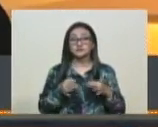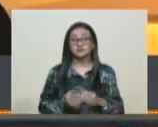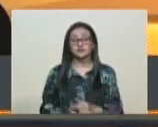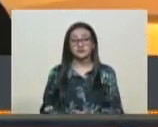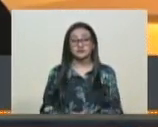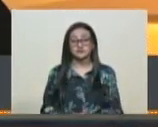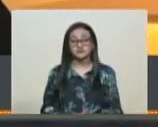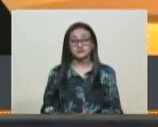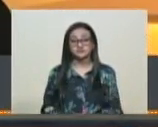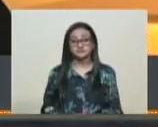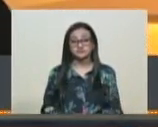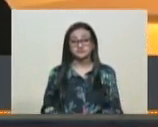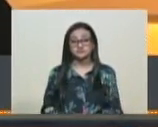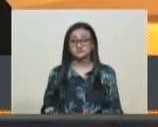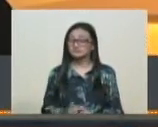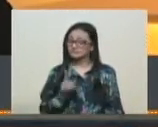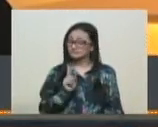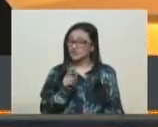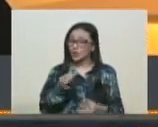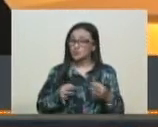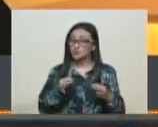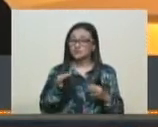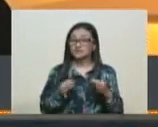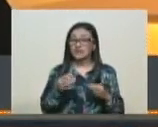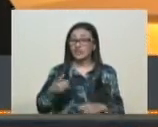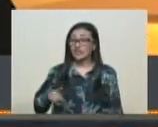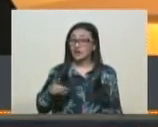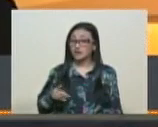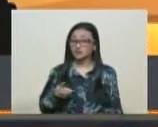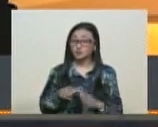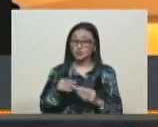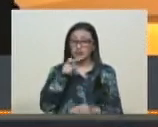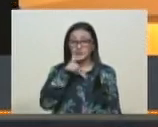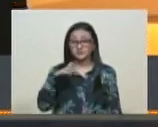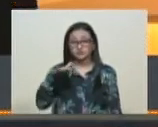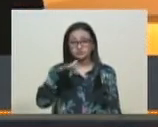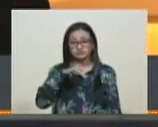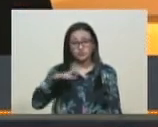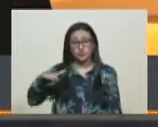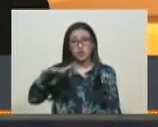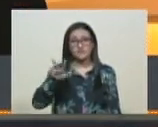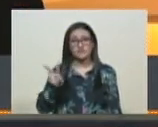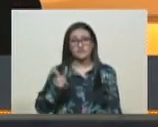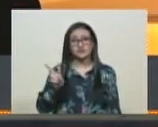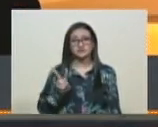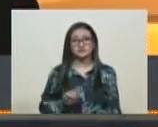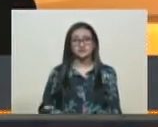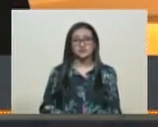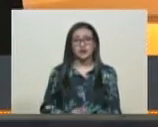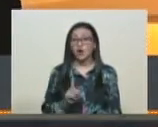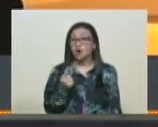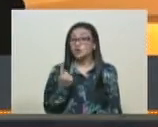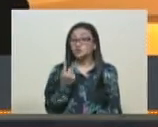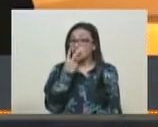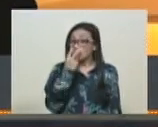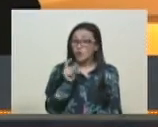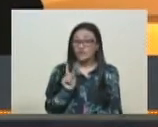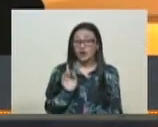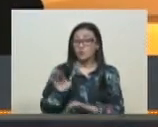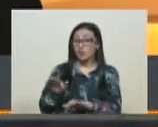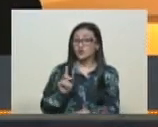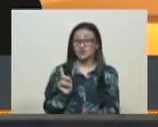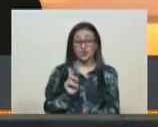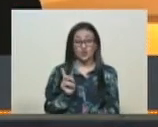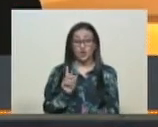la justicia como un deber y como un derecho también del pueblo venezolano, no solamente para los pobres de